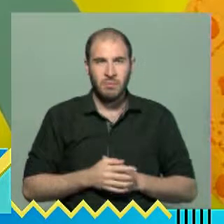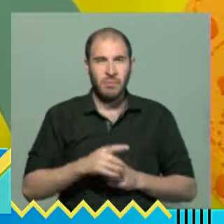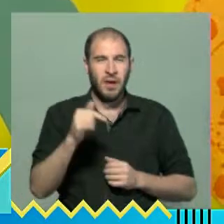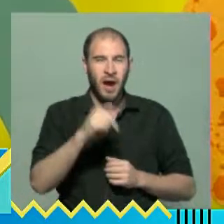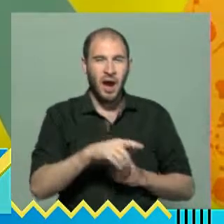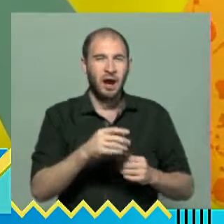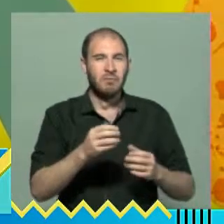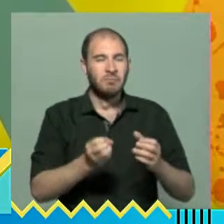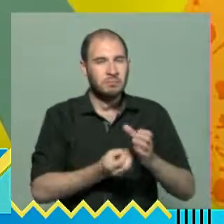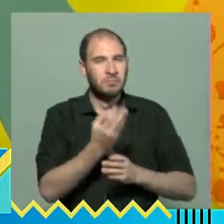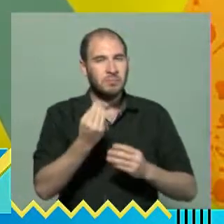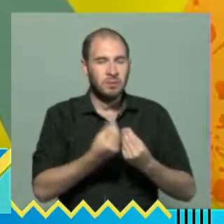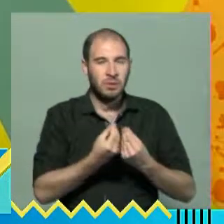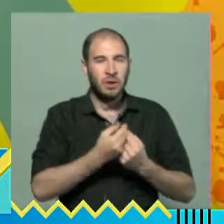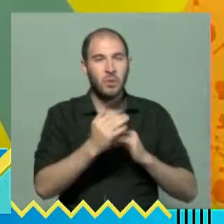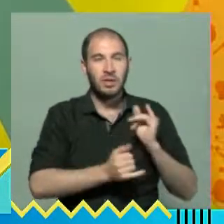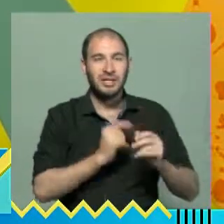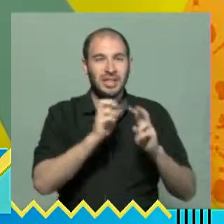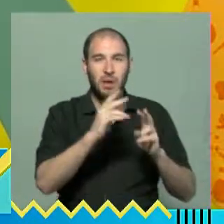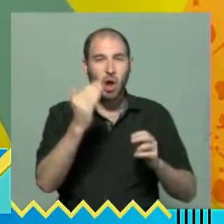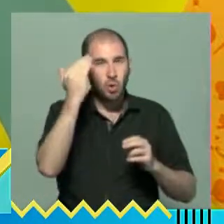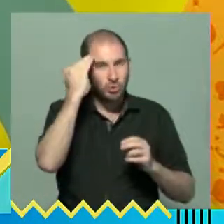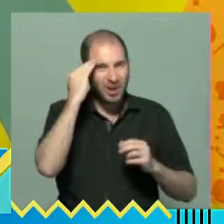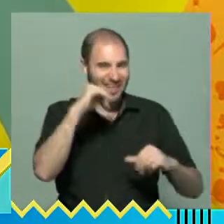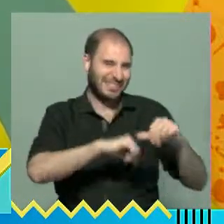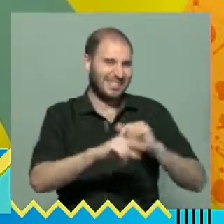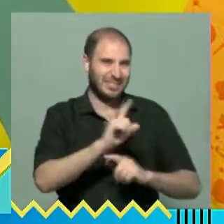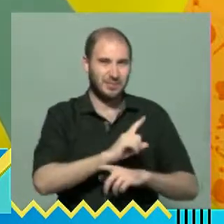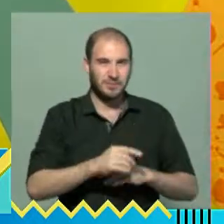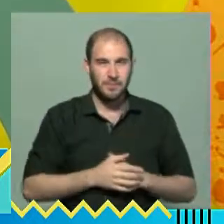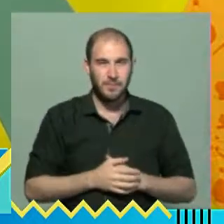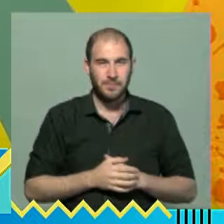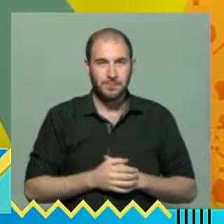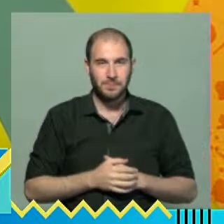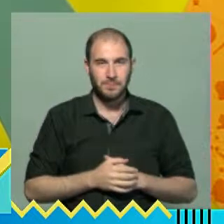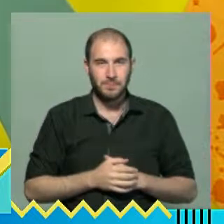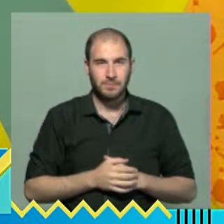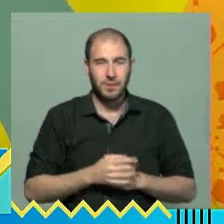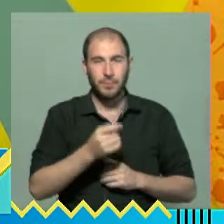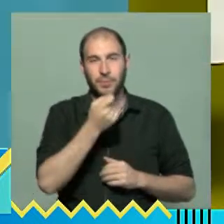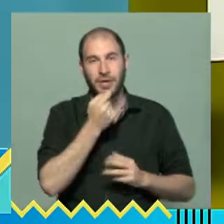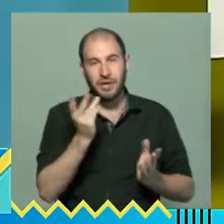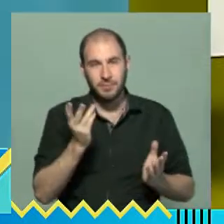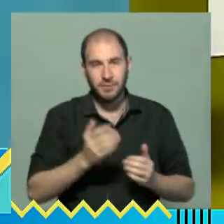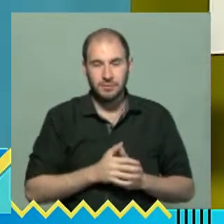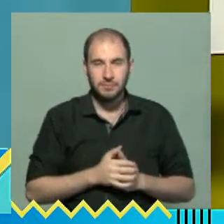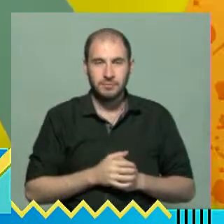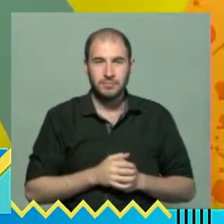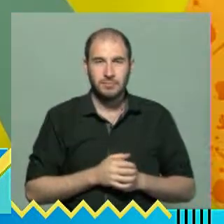muchas fuentes y la mayoría te diría que son culturales y no científicas. Claro. Se me ocurre, ¿no?